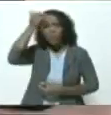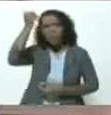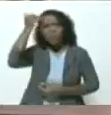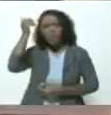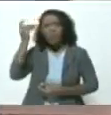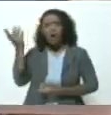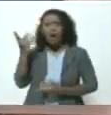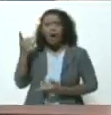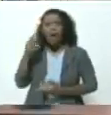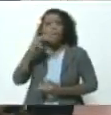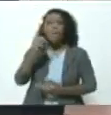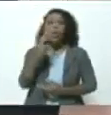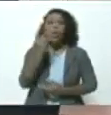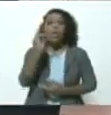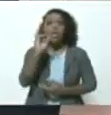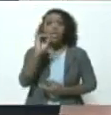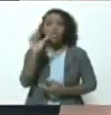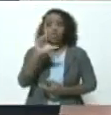a Morillo. A Morillo,